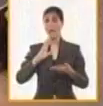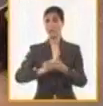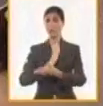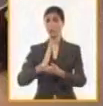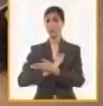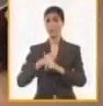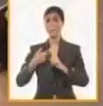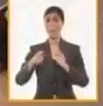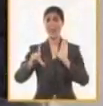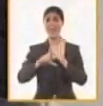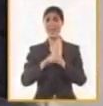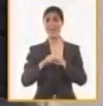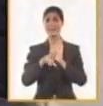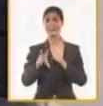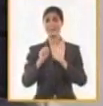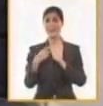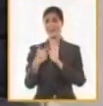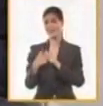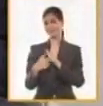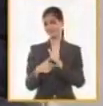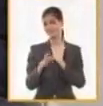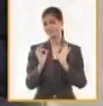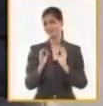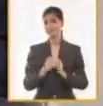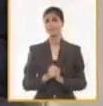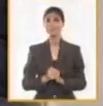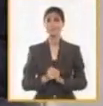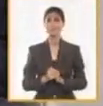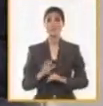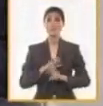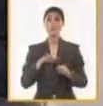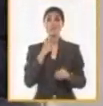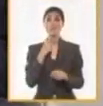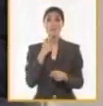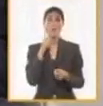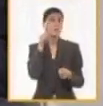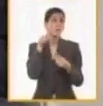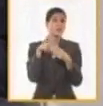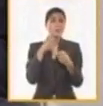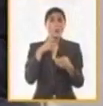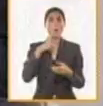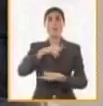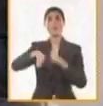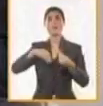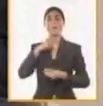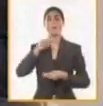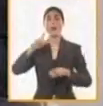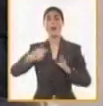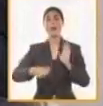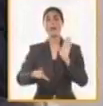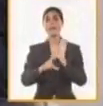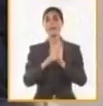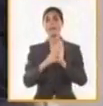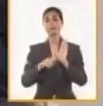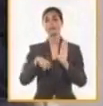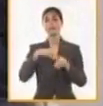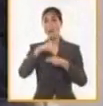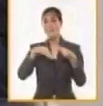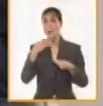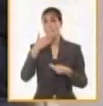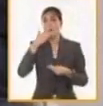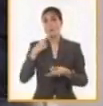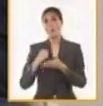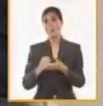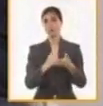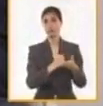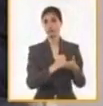impulsando también. En este caso, lo que se va es a modernizar, actualizar leyes. Eso lo va a impulsar el presidente Nicolás